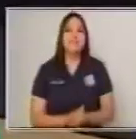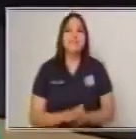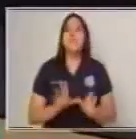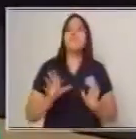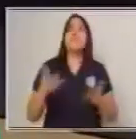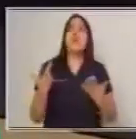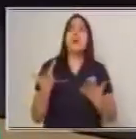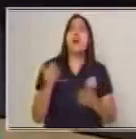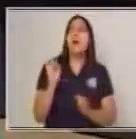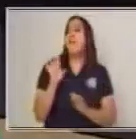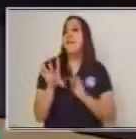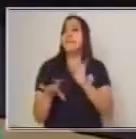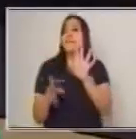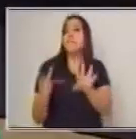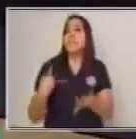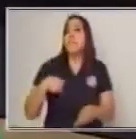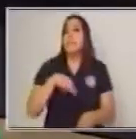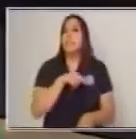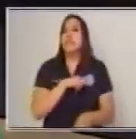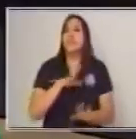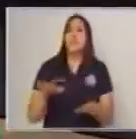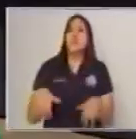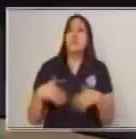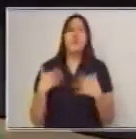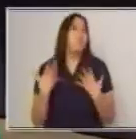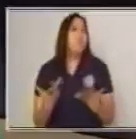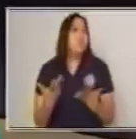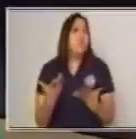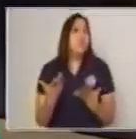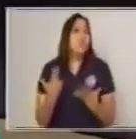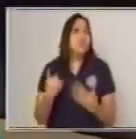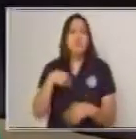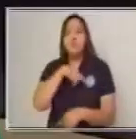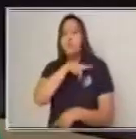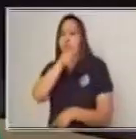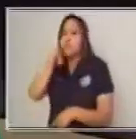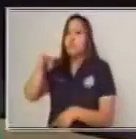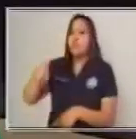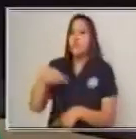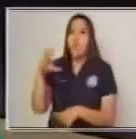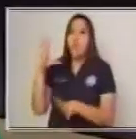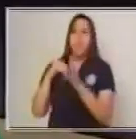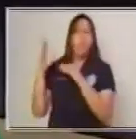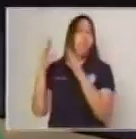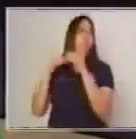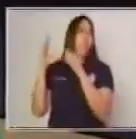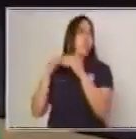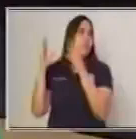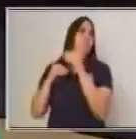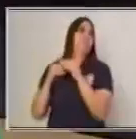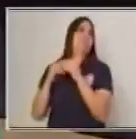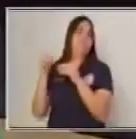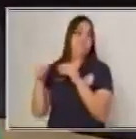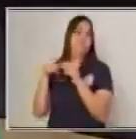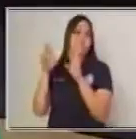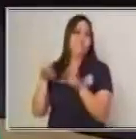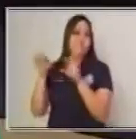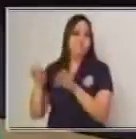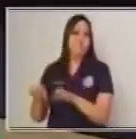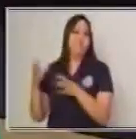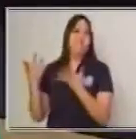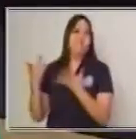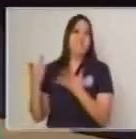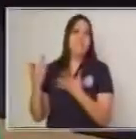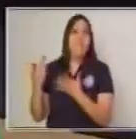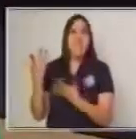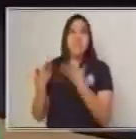¿Cuántos de nosotros no hemos escuchado hablar por mucho tiempo a una persona? De hecho, todos los